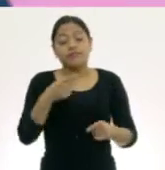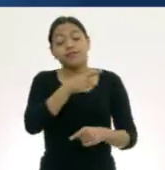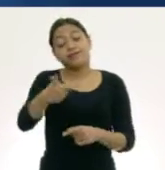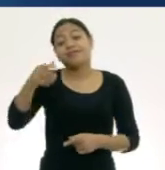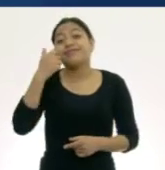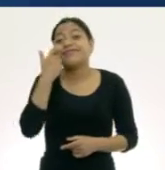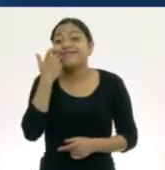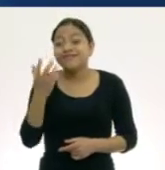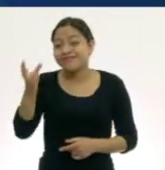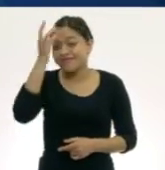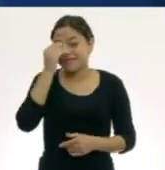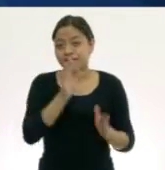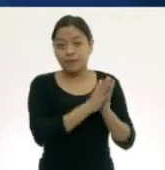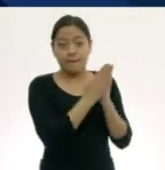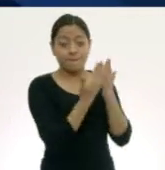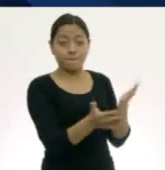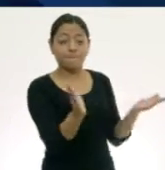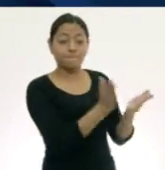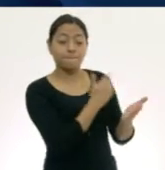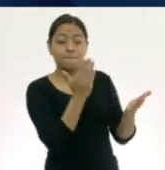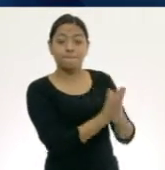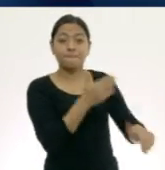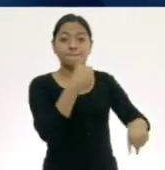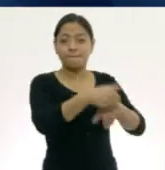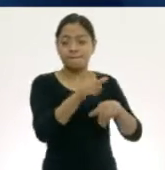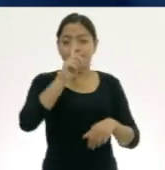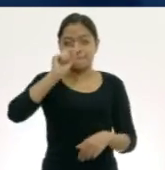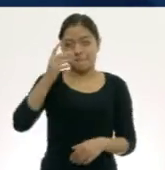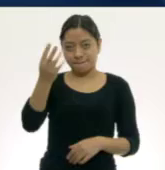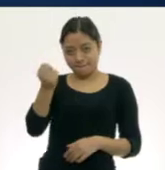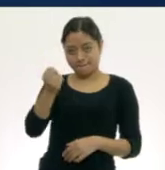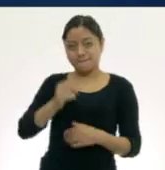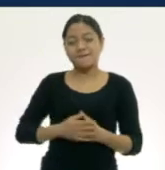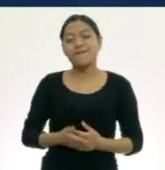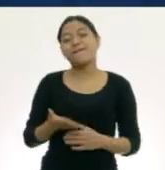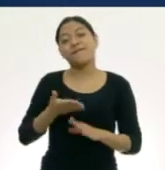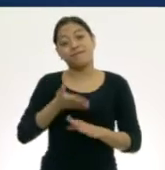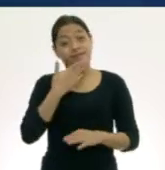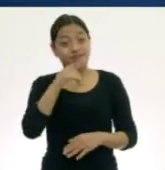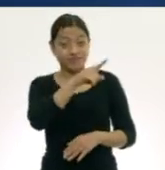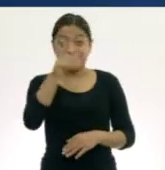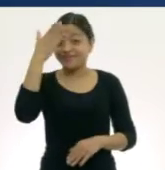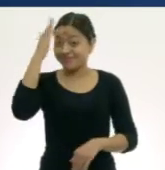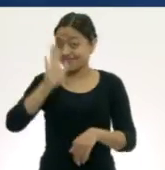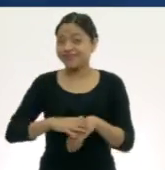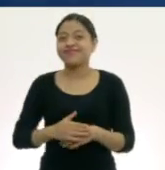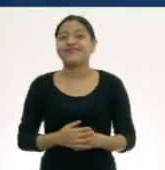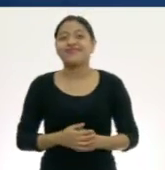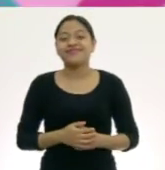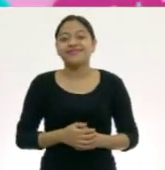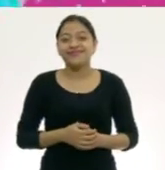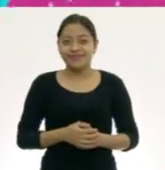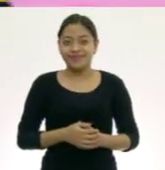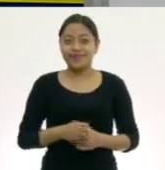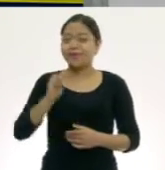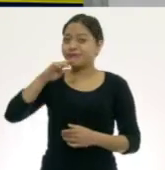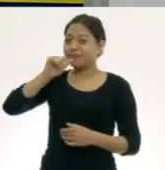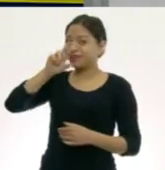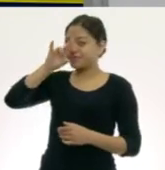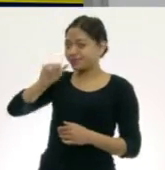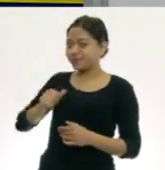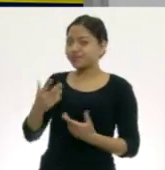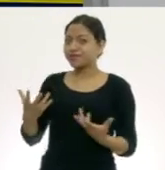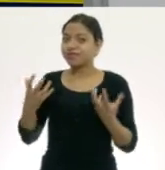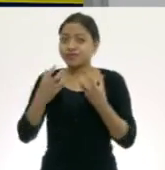Va a ser el libro de texto en la página 29. 29, muy bien, para que lo tengan ahí presente. Muy bien, María. ¿Y cómo te ha ido